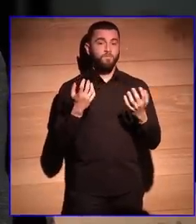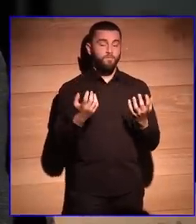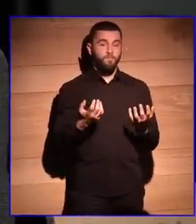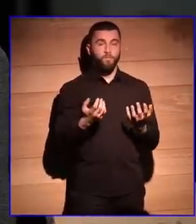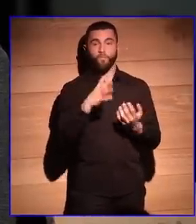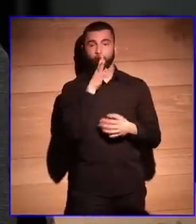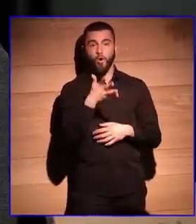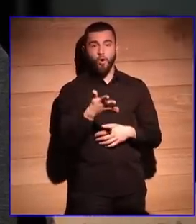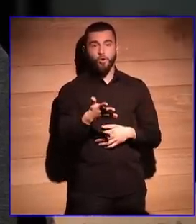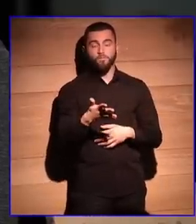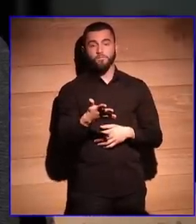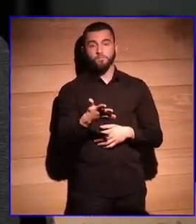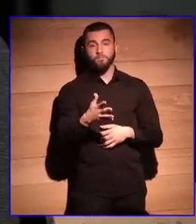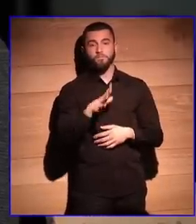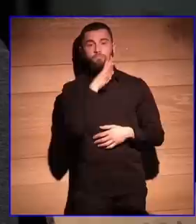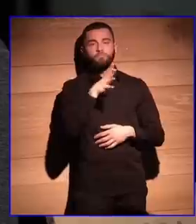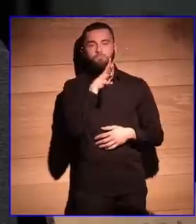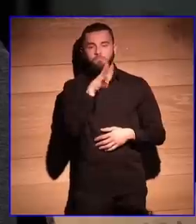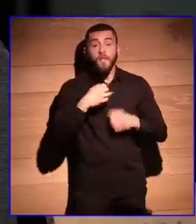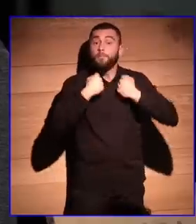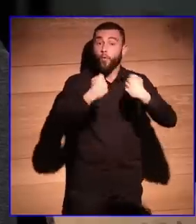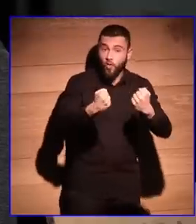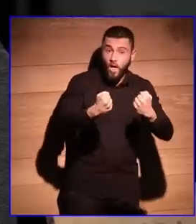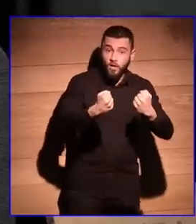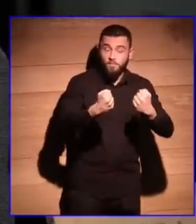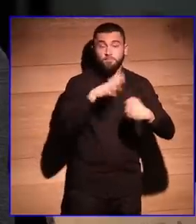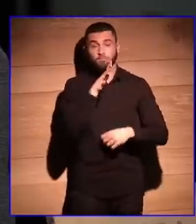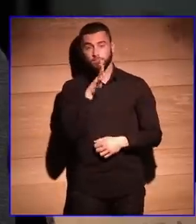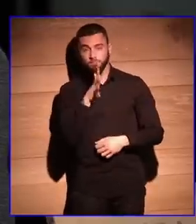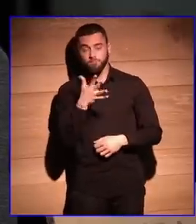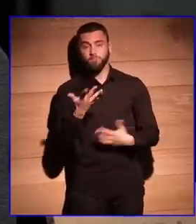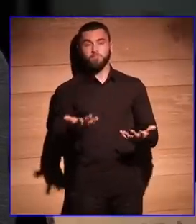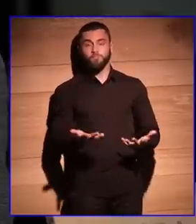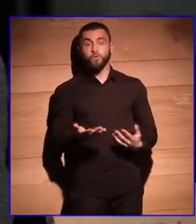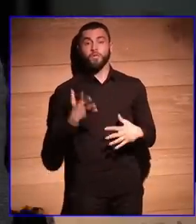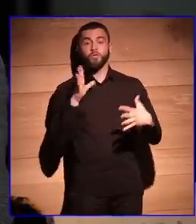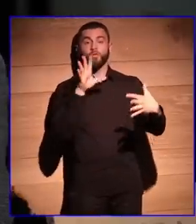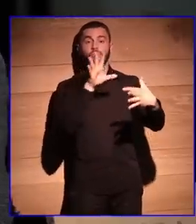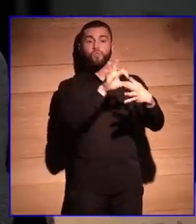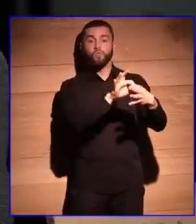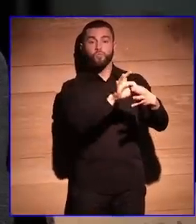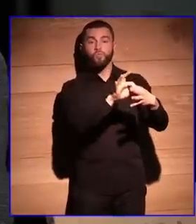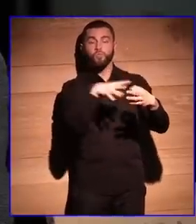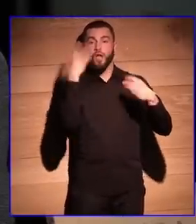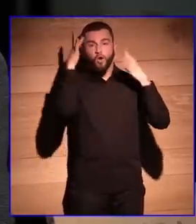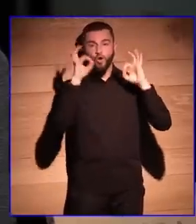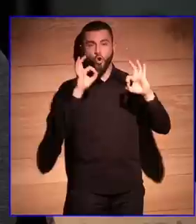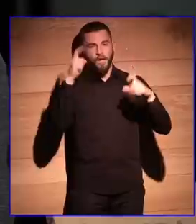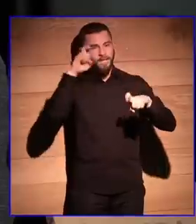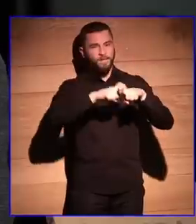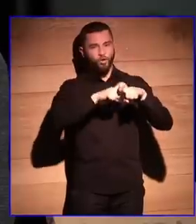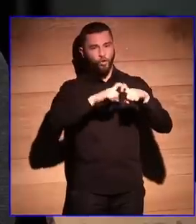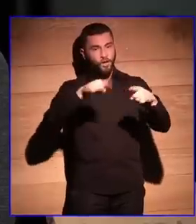la fascinación del poder a la que uno atribuye una racionalización